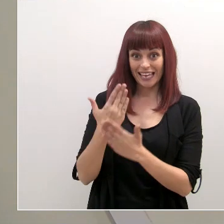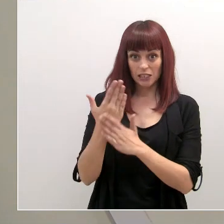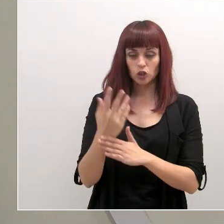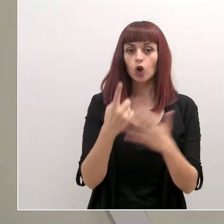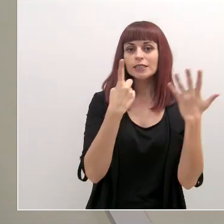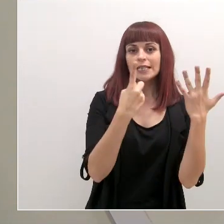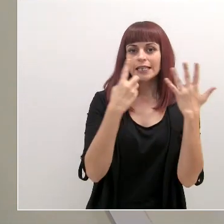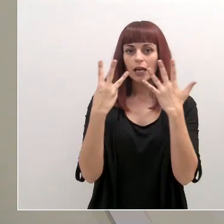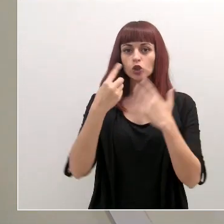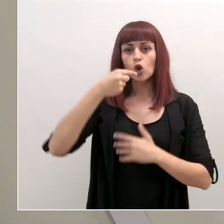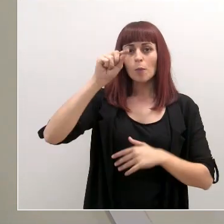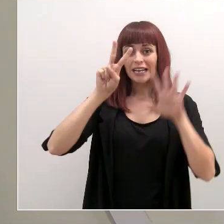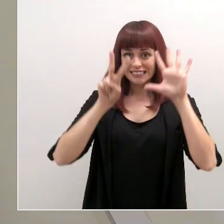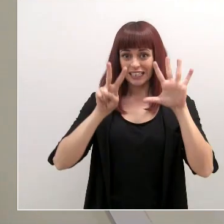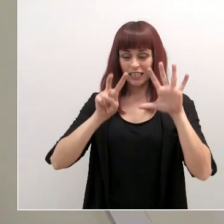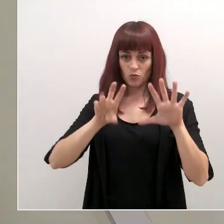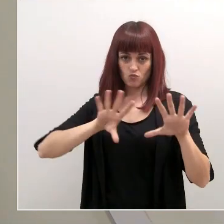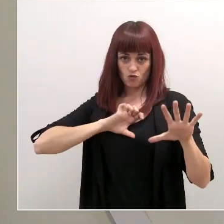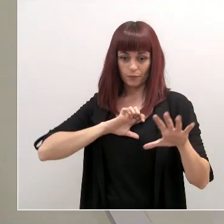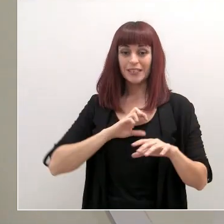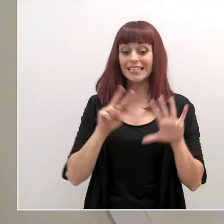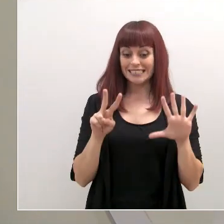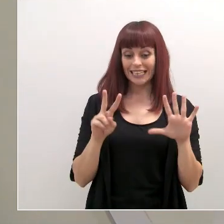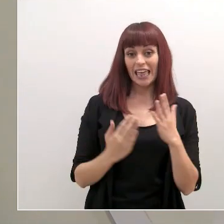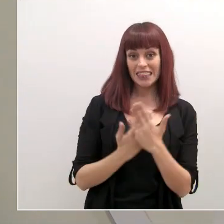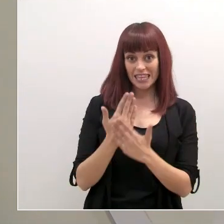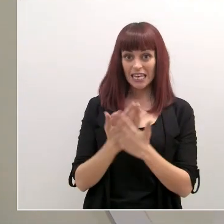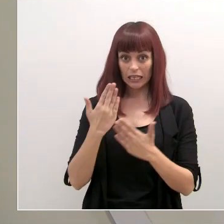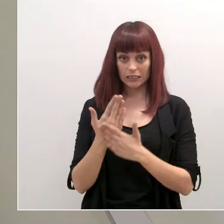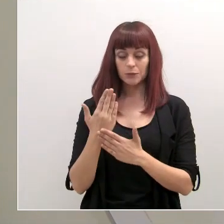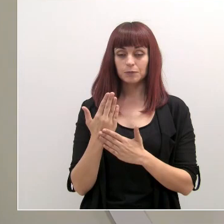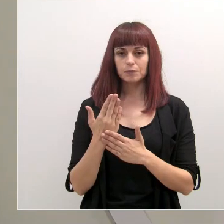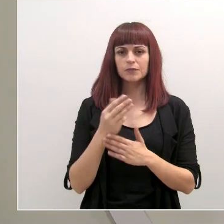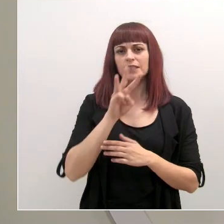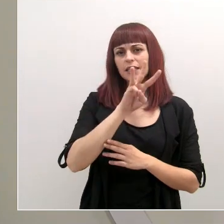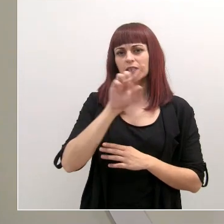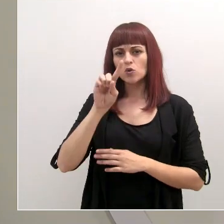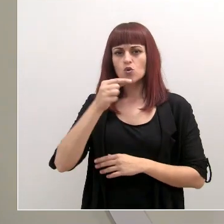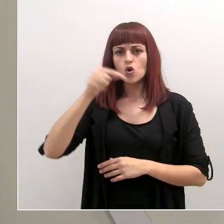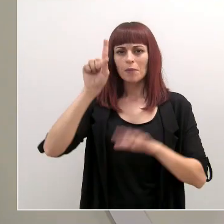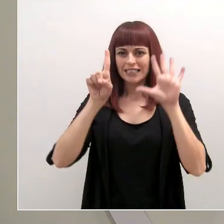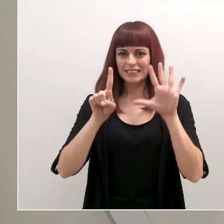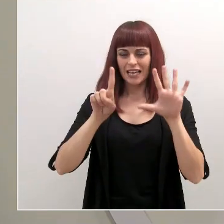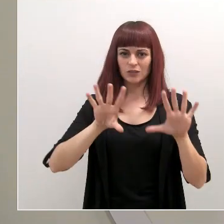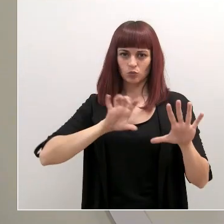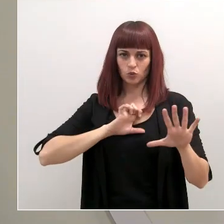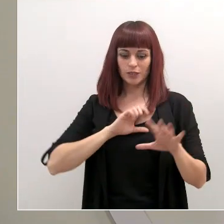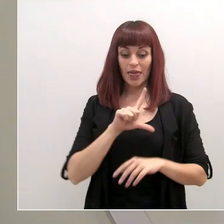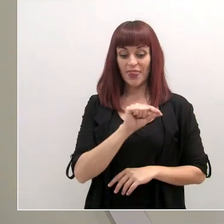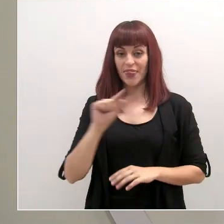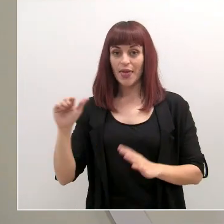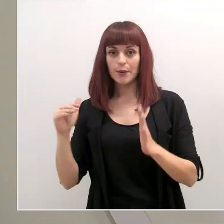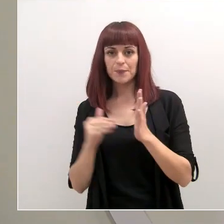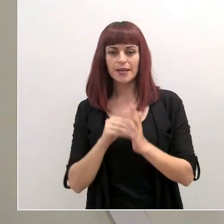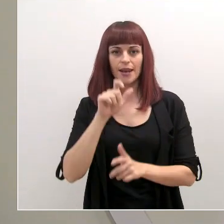sitúa en 68,7 casos, como en 7 días, que registra una tasa de 31,6 casos por cada 100.000